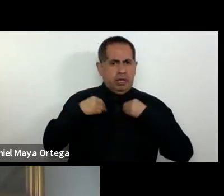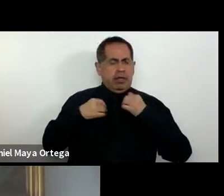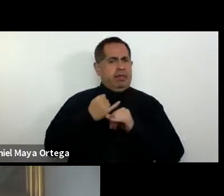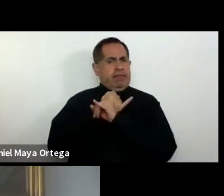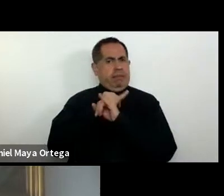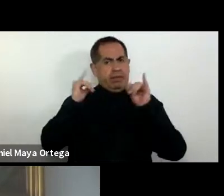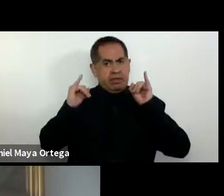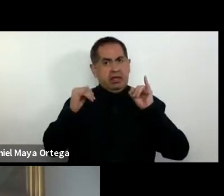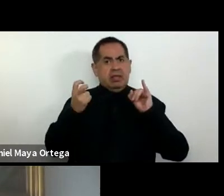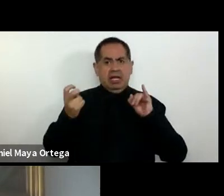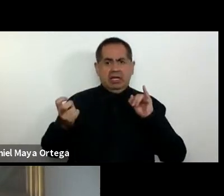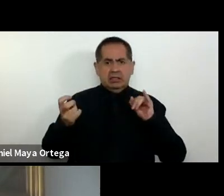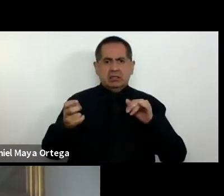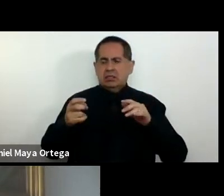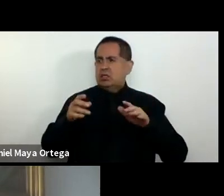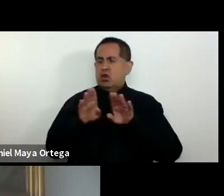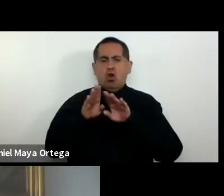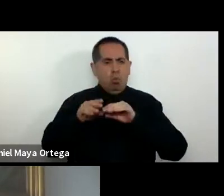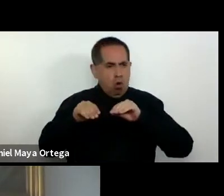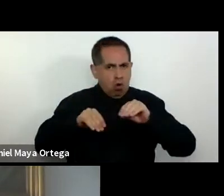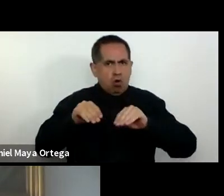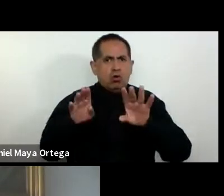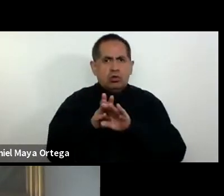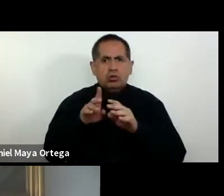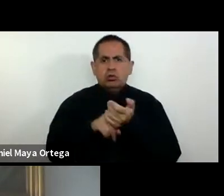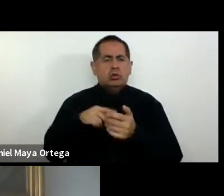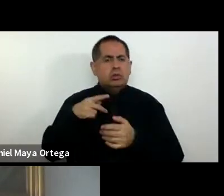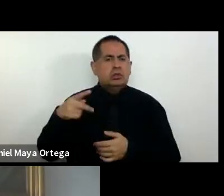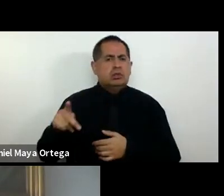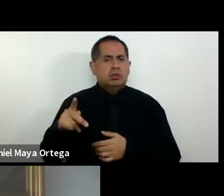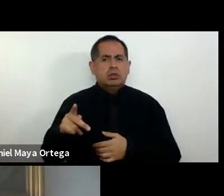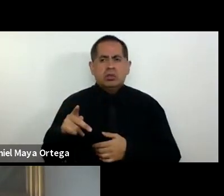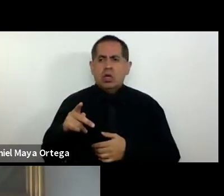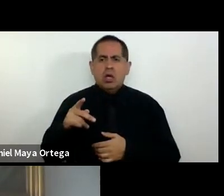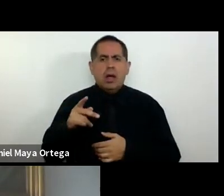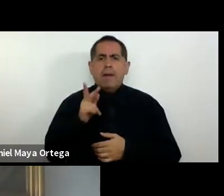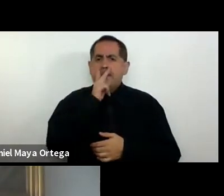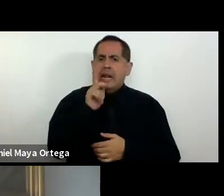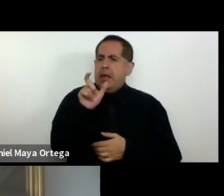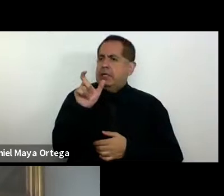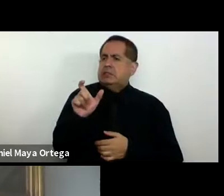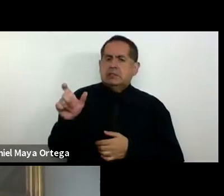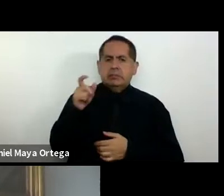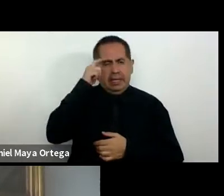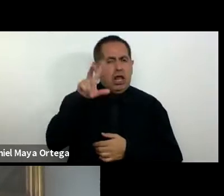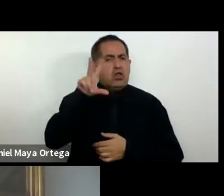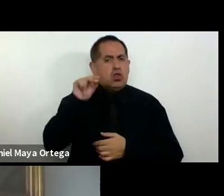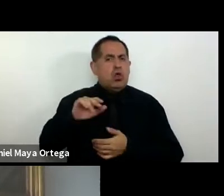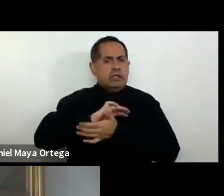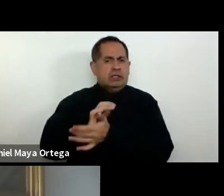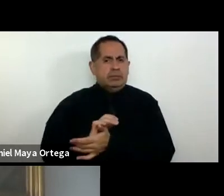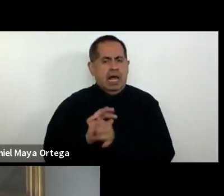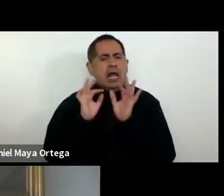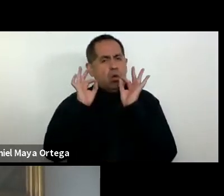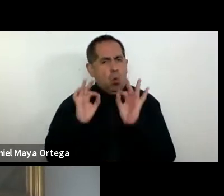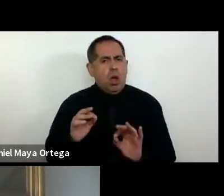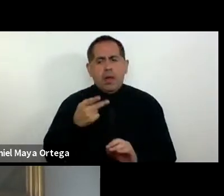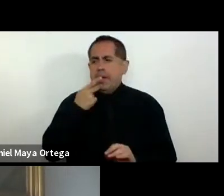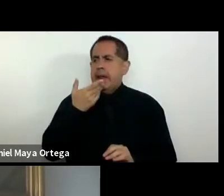independiente, su movilidad y sobre el uso del lenguaje no discriminatorio.